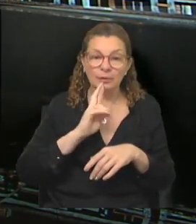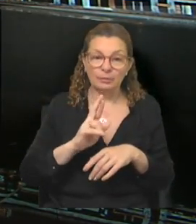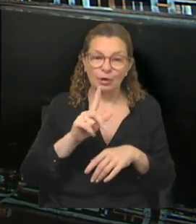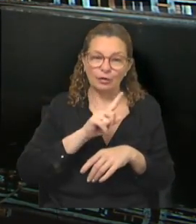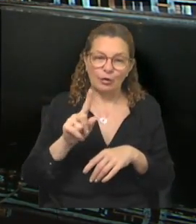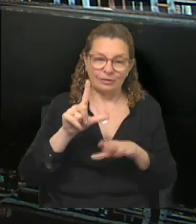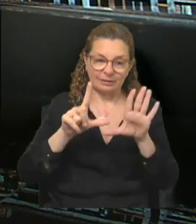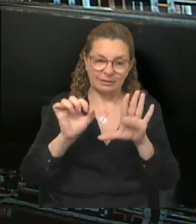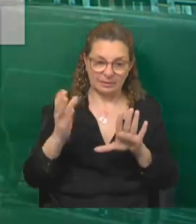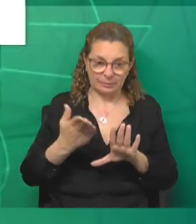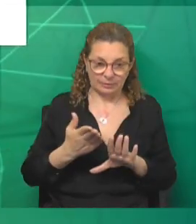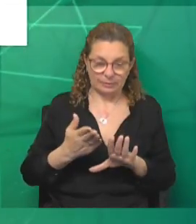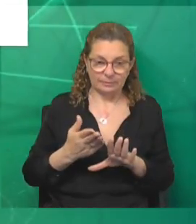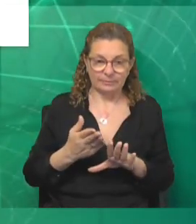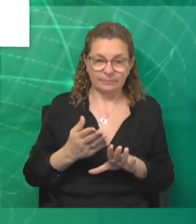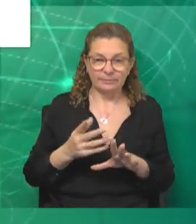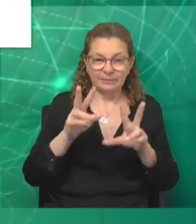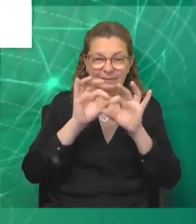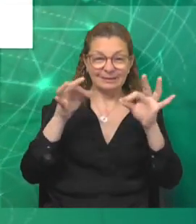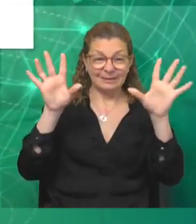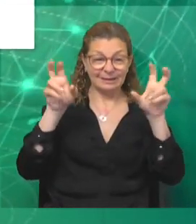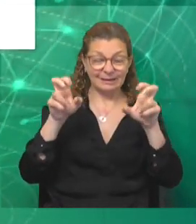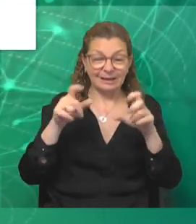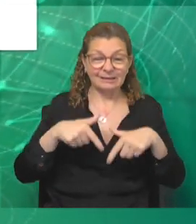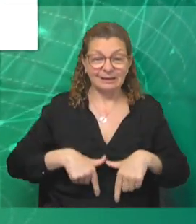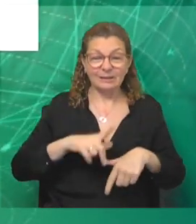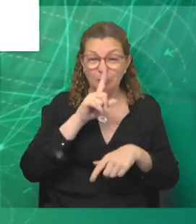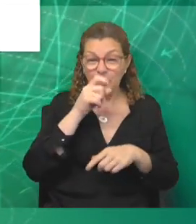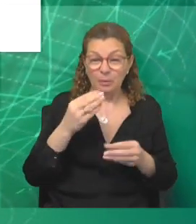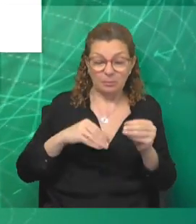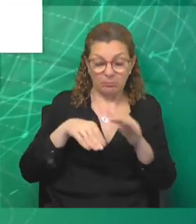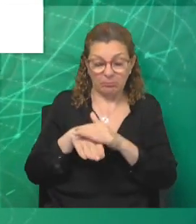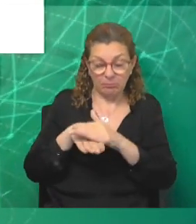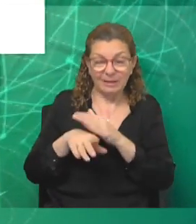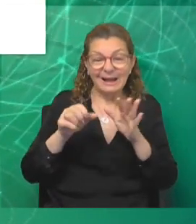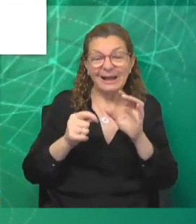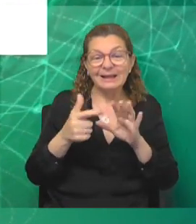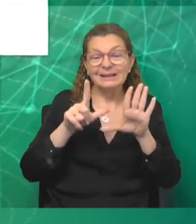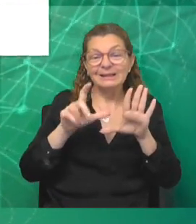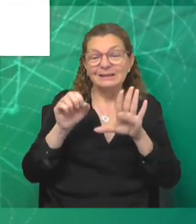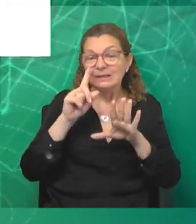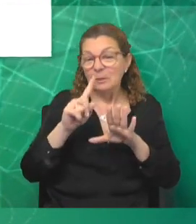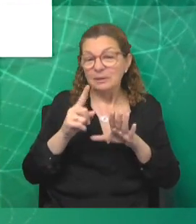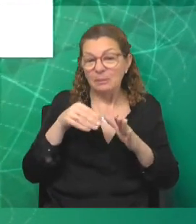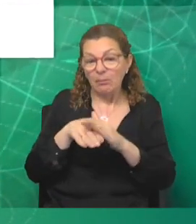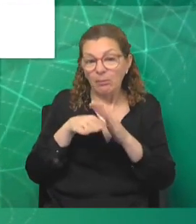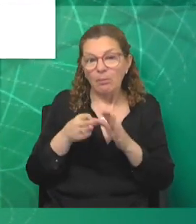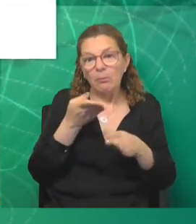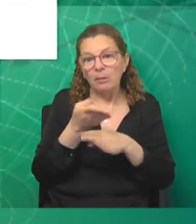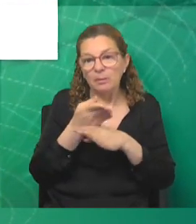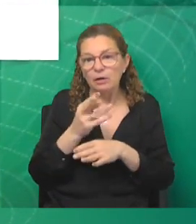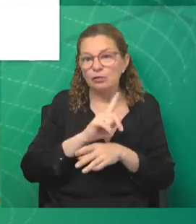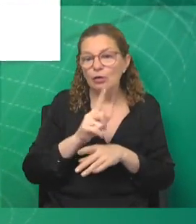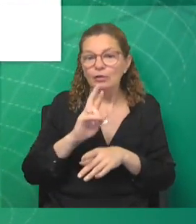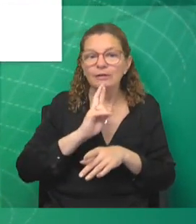70 por. con el título la intendencia de Montevideo acumula casi 70,000 reclamos ciudadanos a los que no